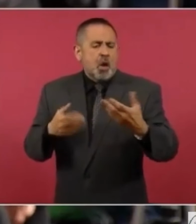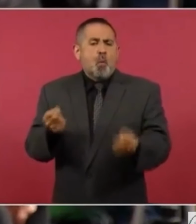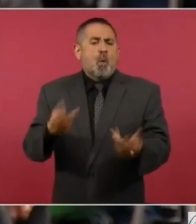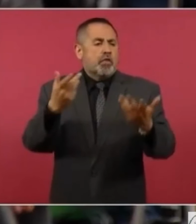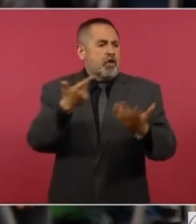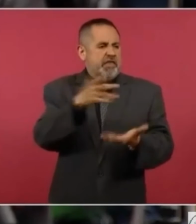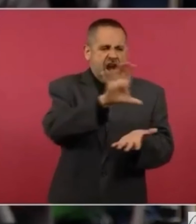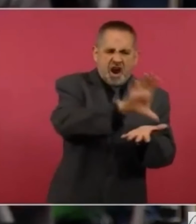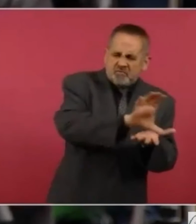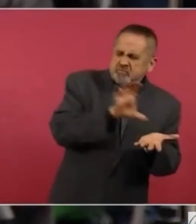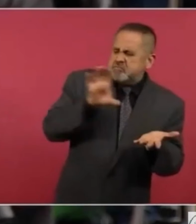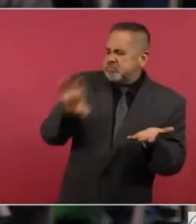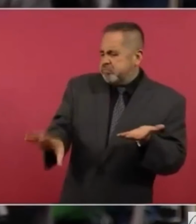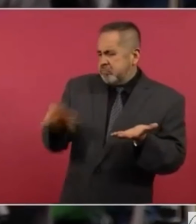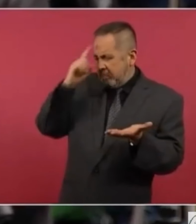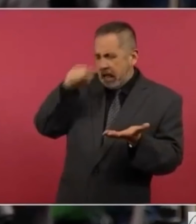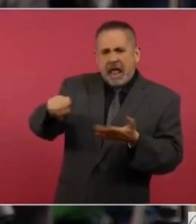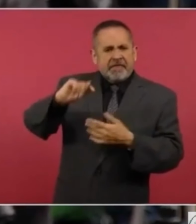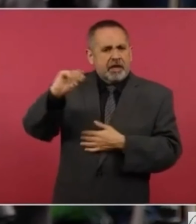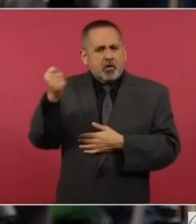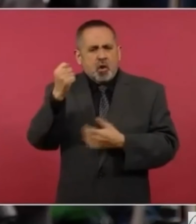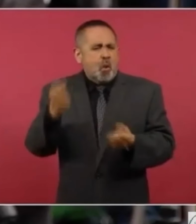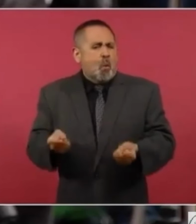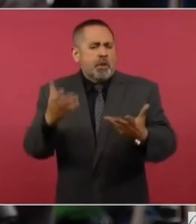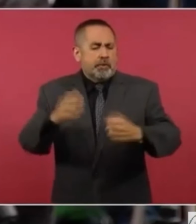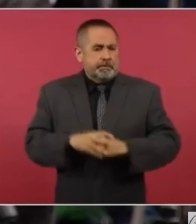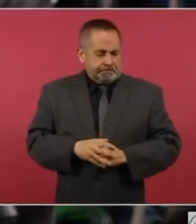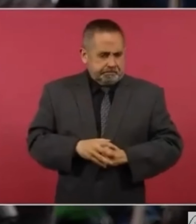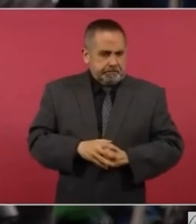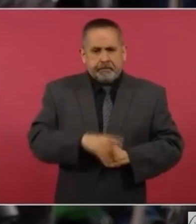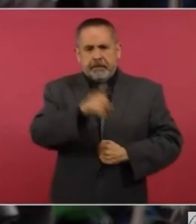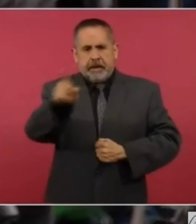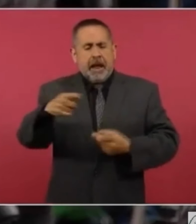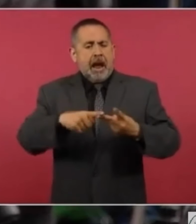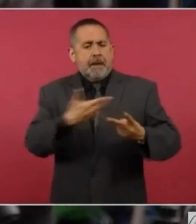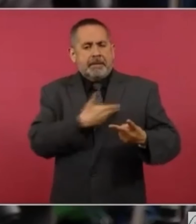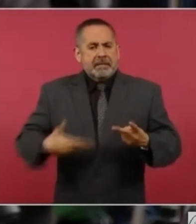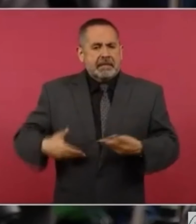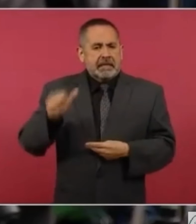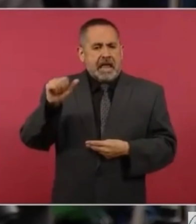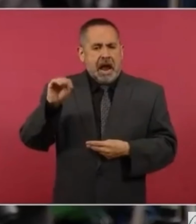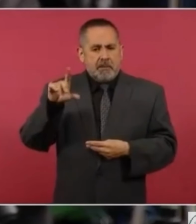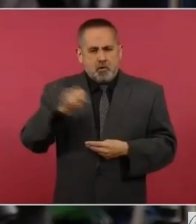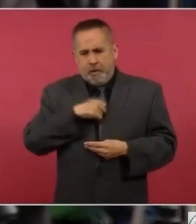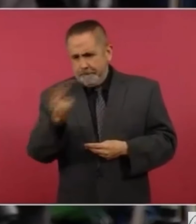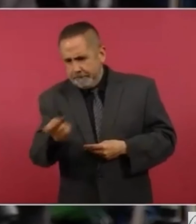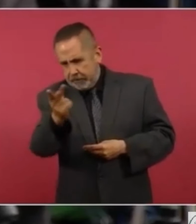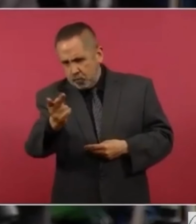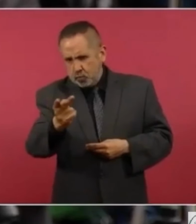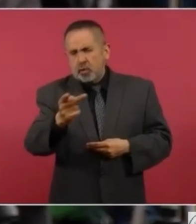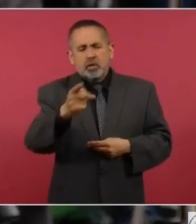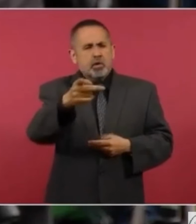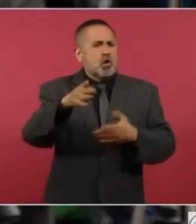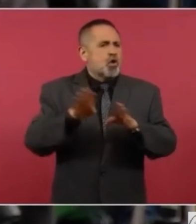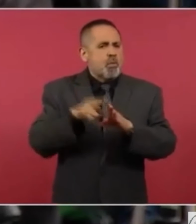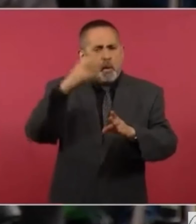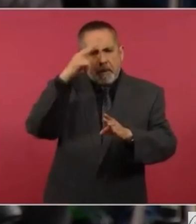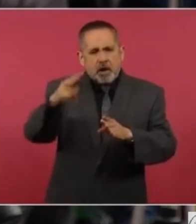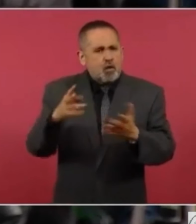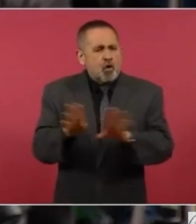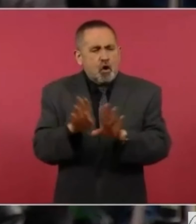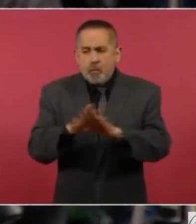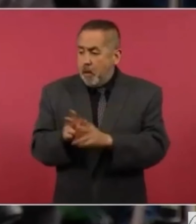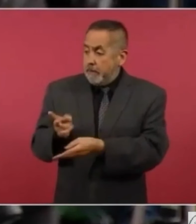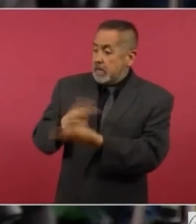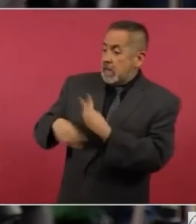Estados Unidos en mejoras tecnológicas. Al presidente López Obrador preguntarle cómo se va a preparar México para recibir a